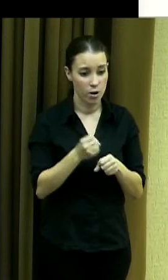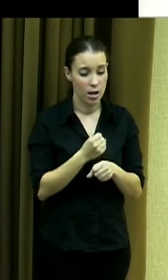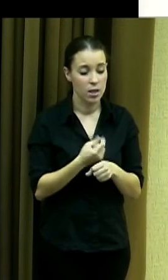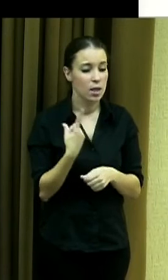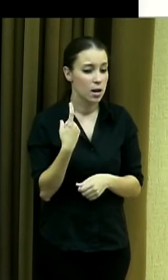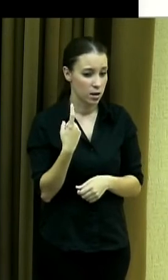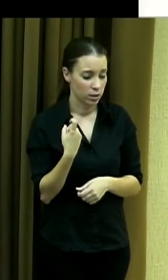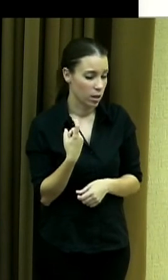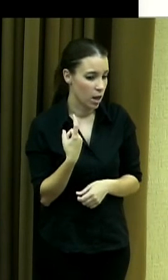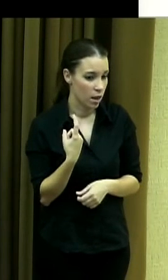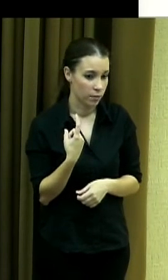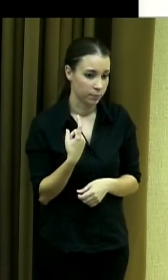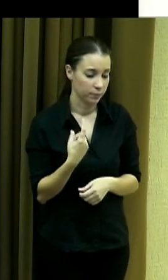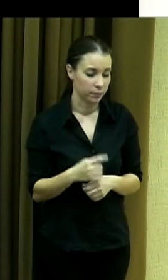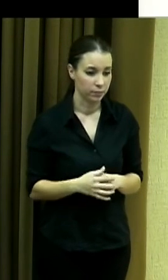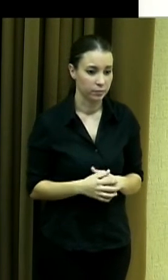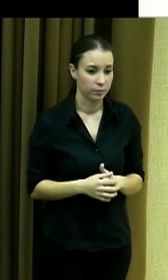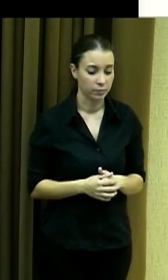de apoyo que necesite.